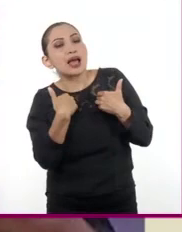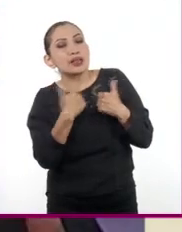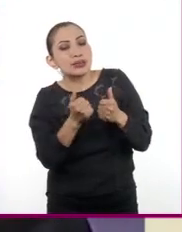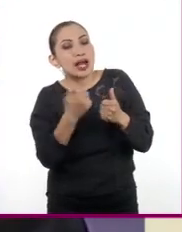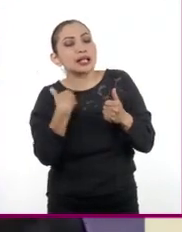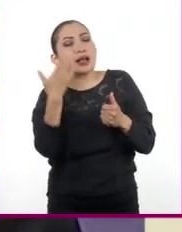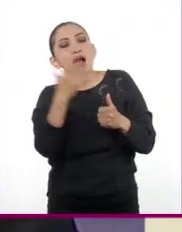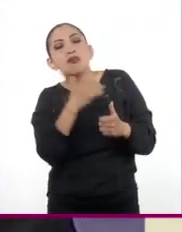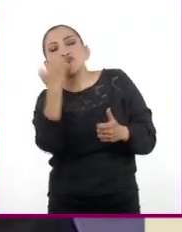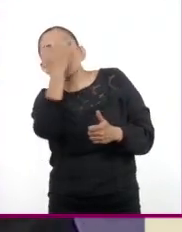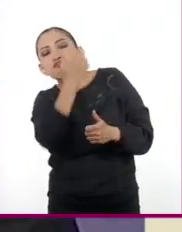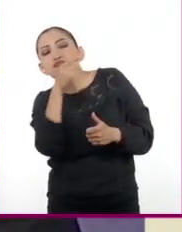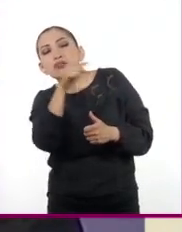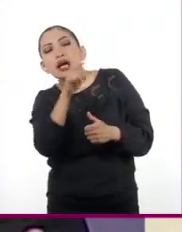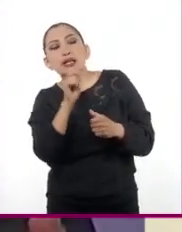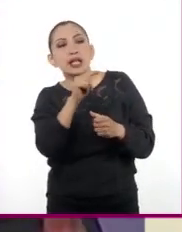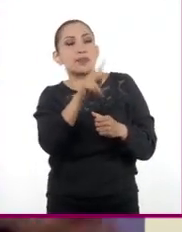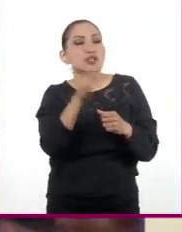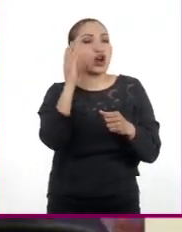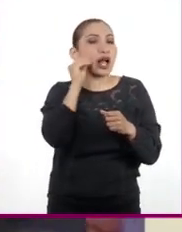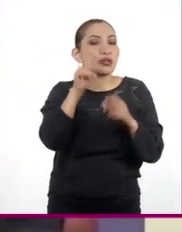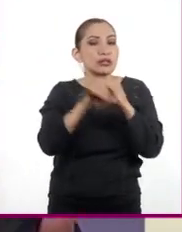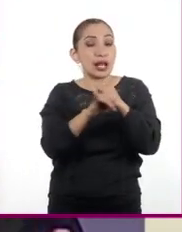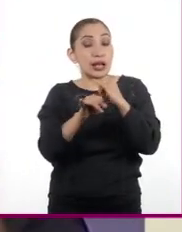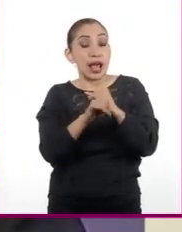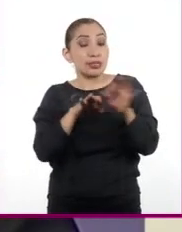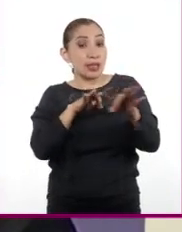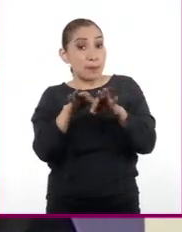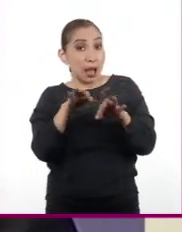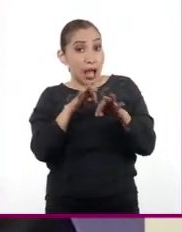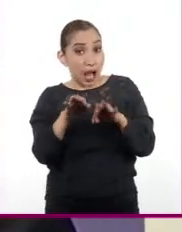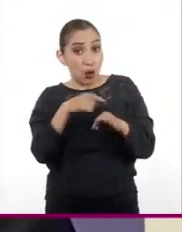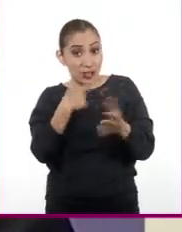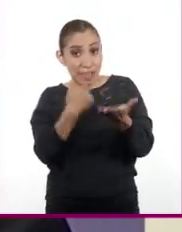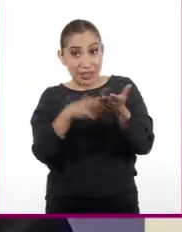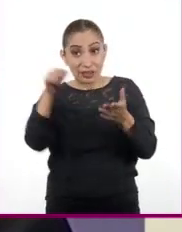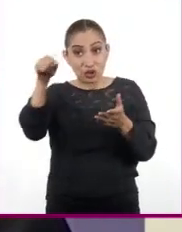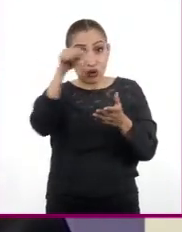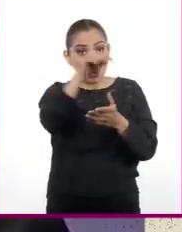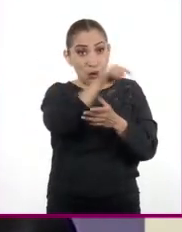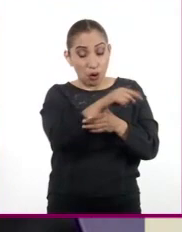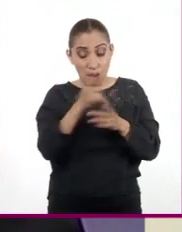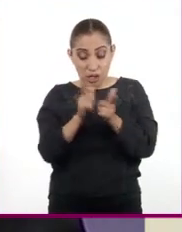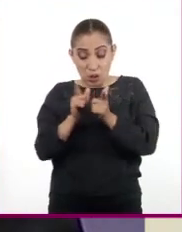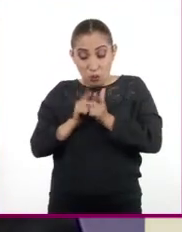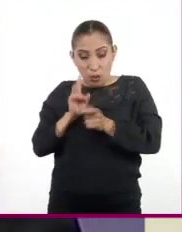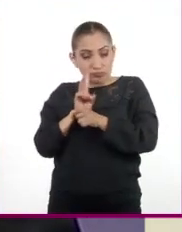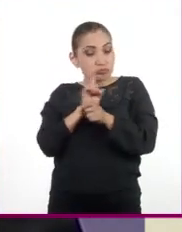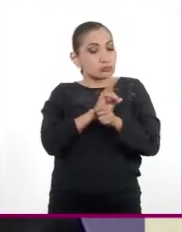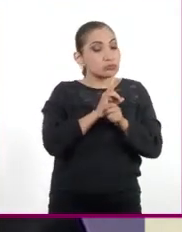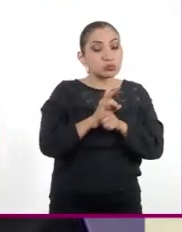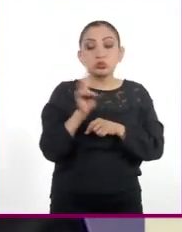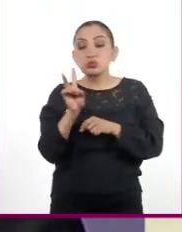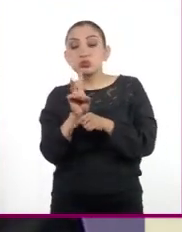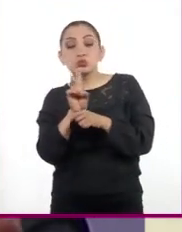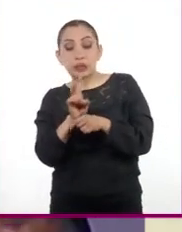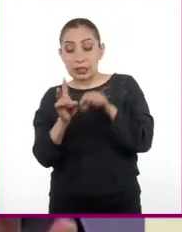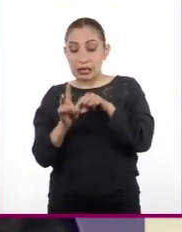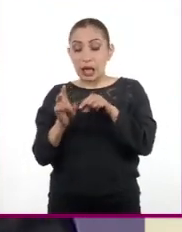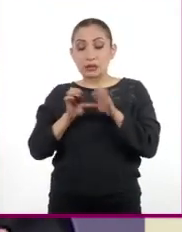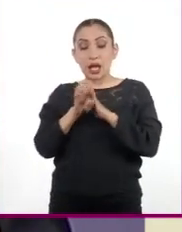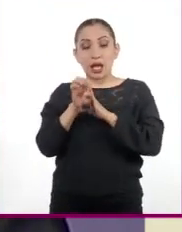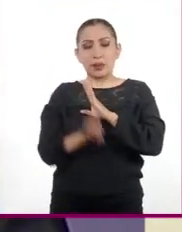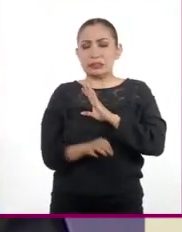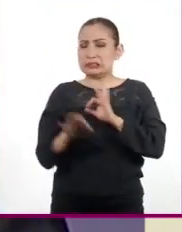y a interpretar los medios. El trabajo que se hace y que se presenta en los observatorios, particularmente los de medios, tiene